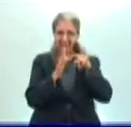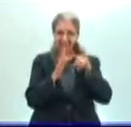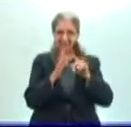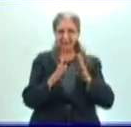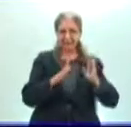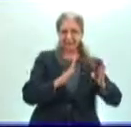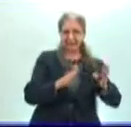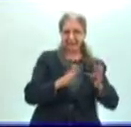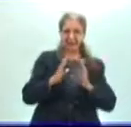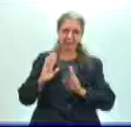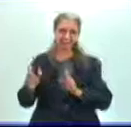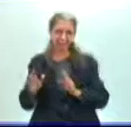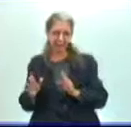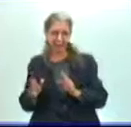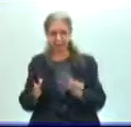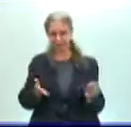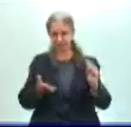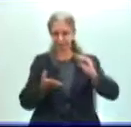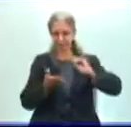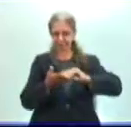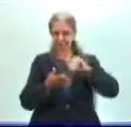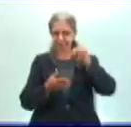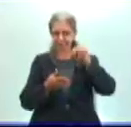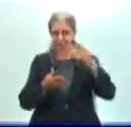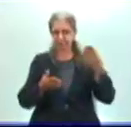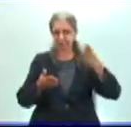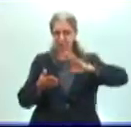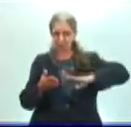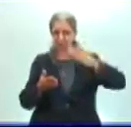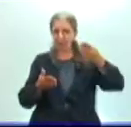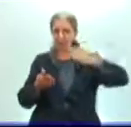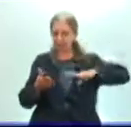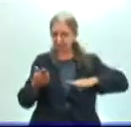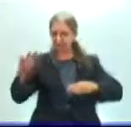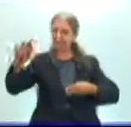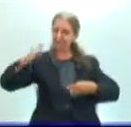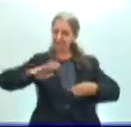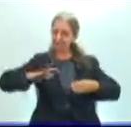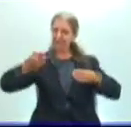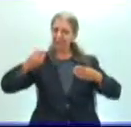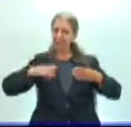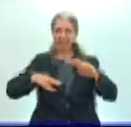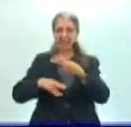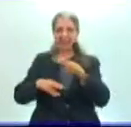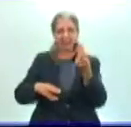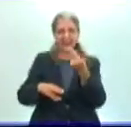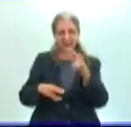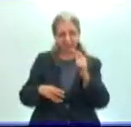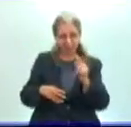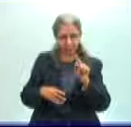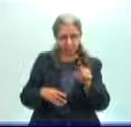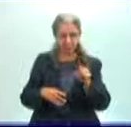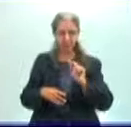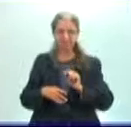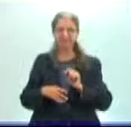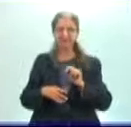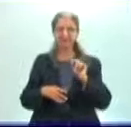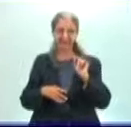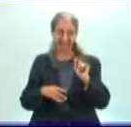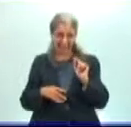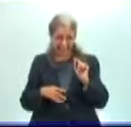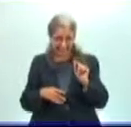segmentos sobre el lado, o sea, sobre la hipotenusa. La altura va a determinar